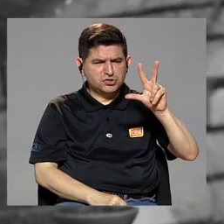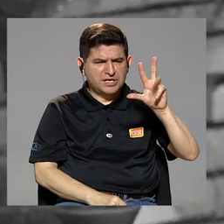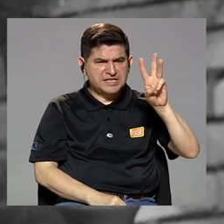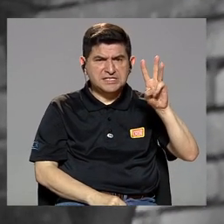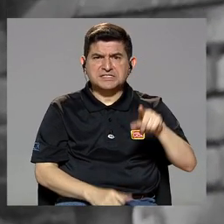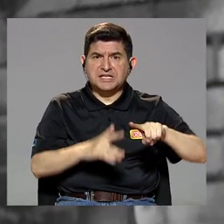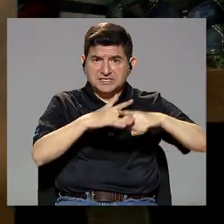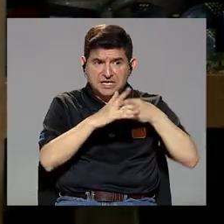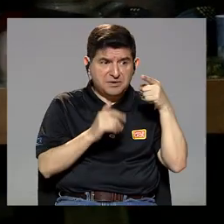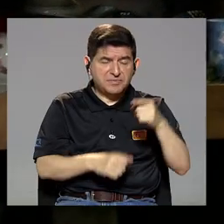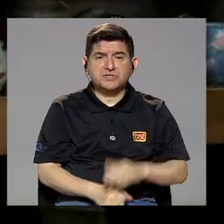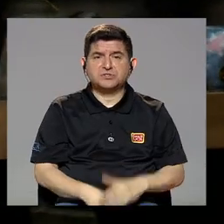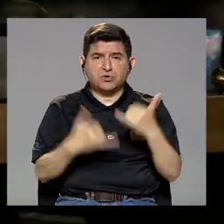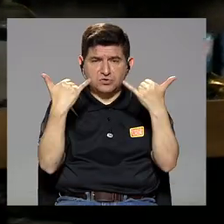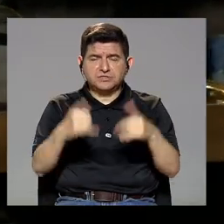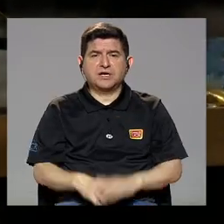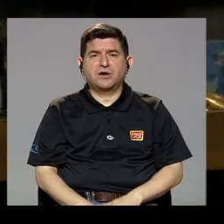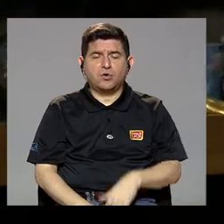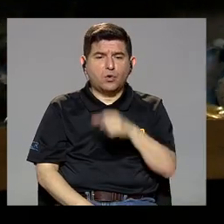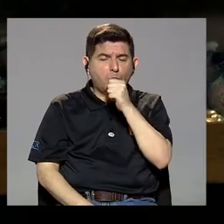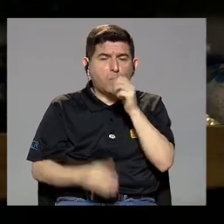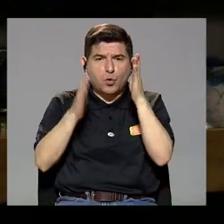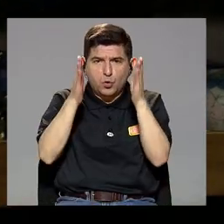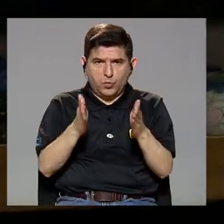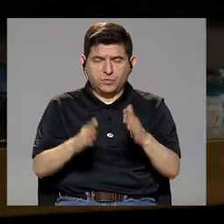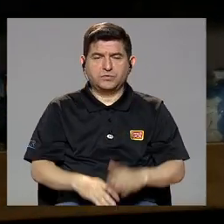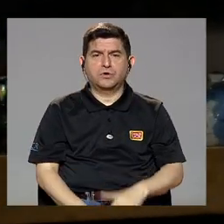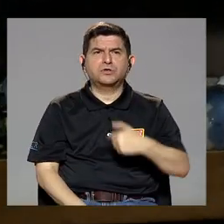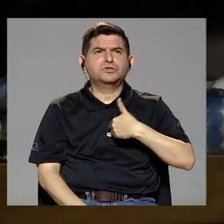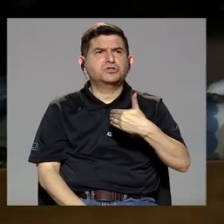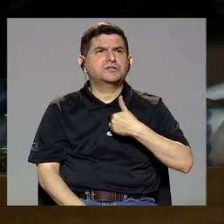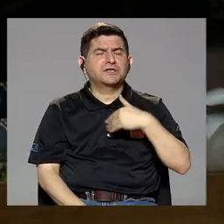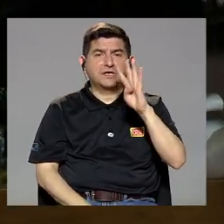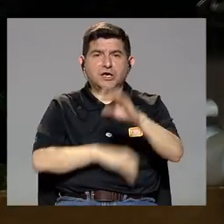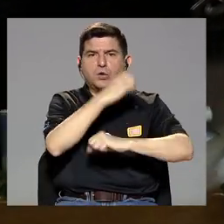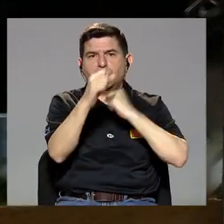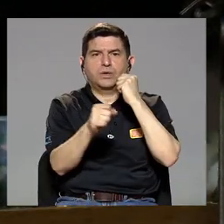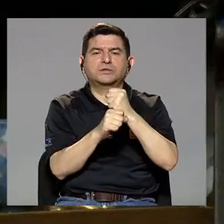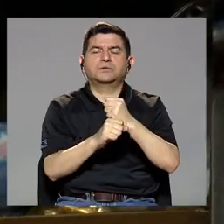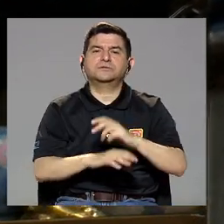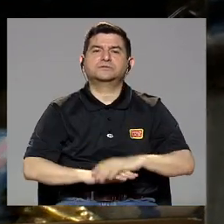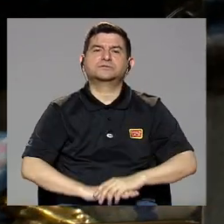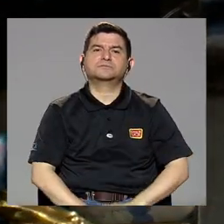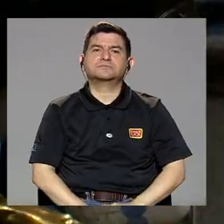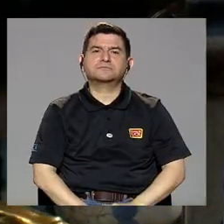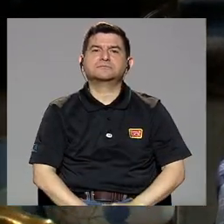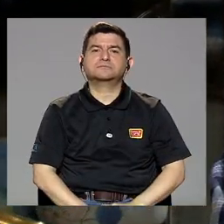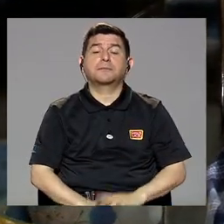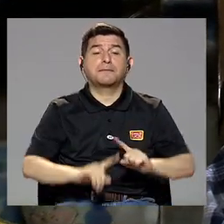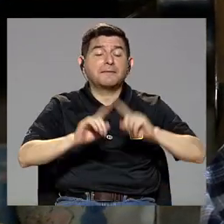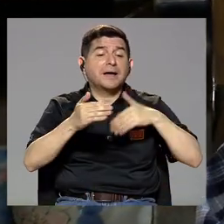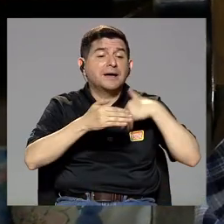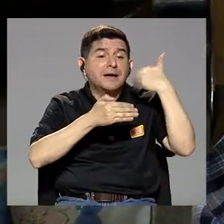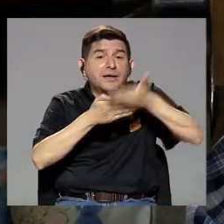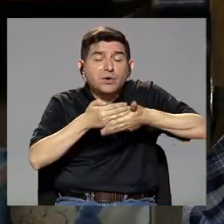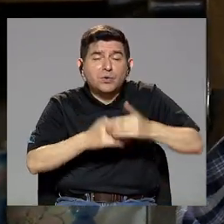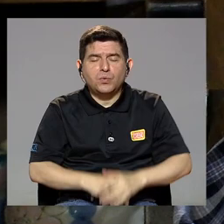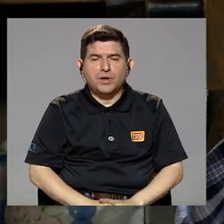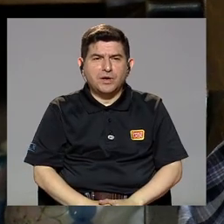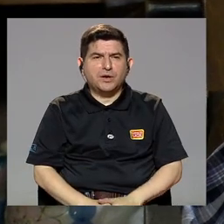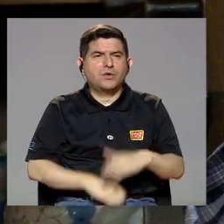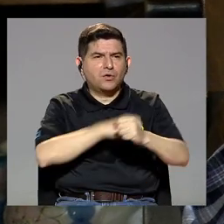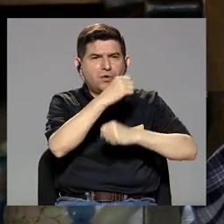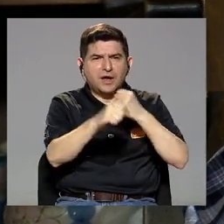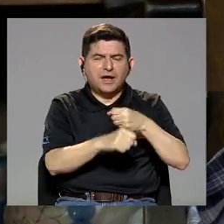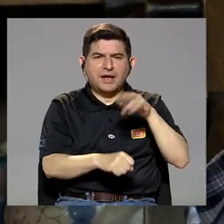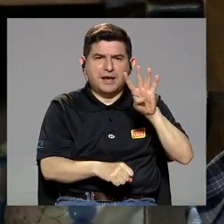empezó el hacer locutor este tiempo yo tenía cuatro años verdad pero luego del 48 que